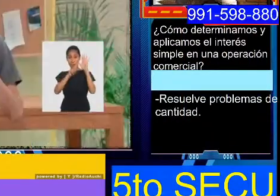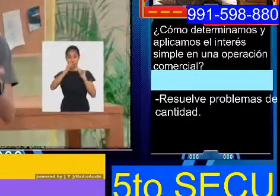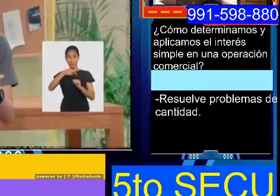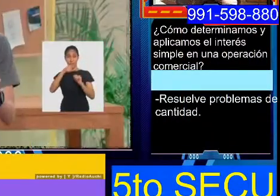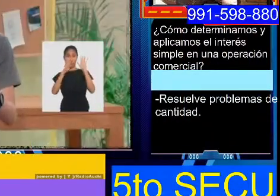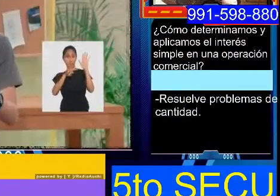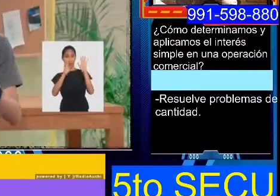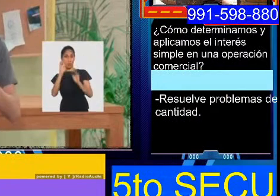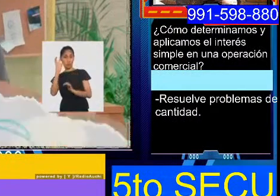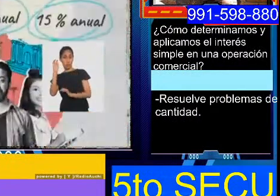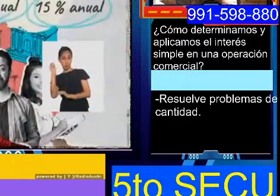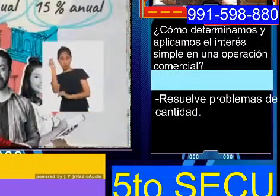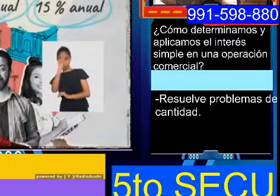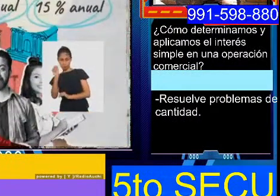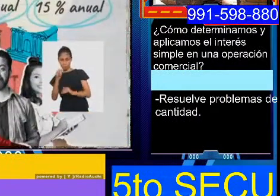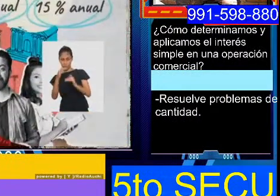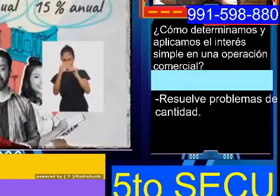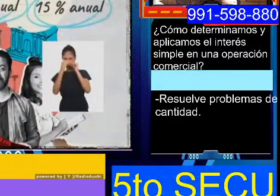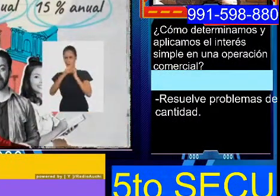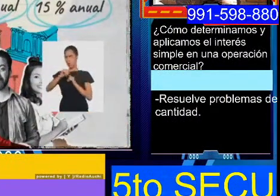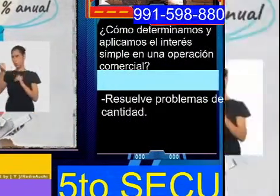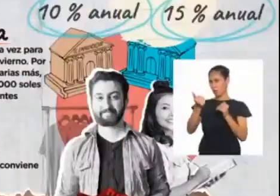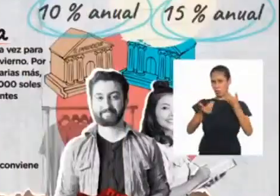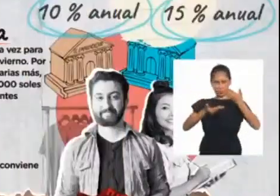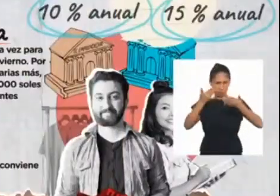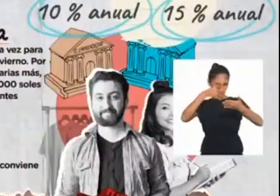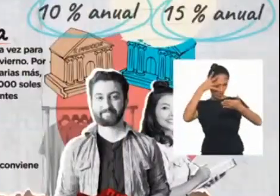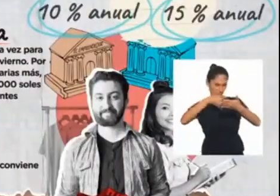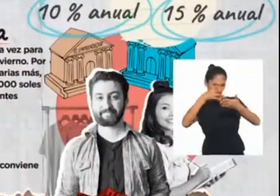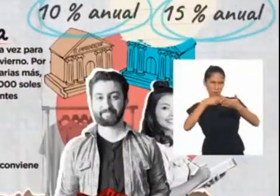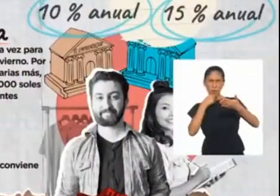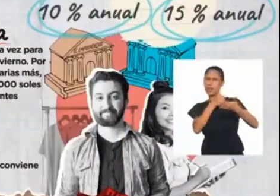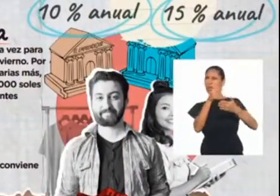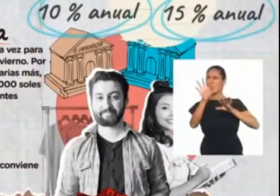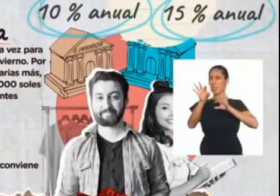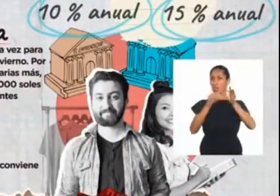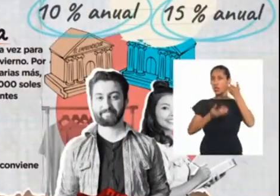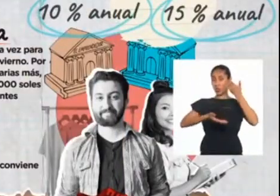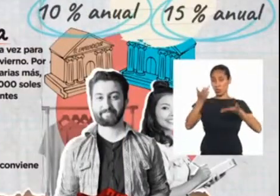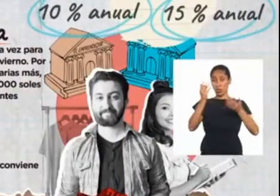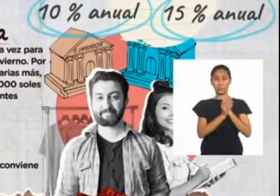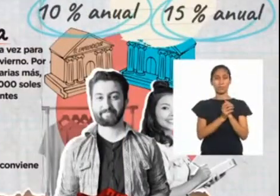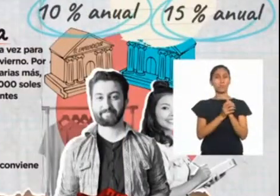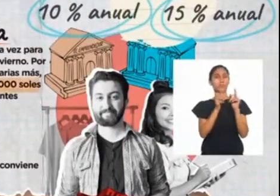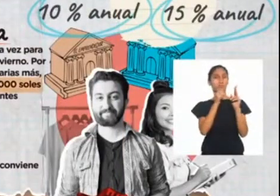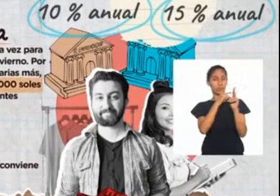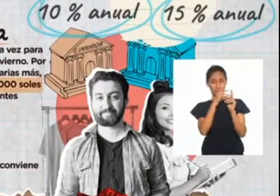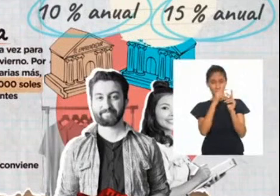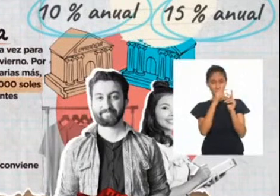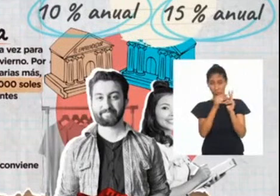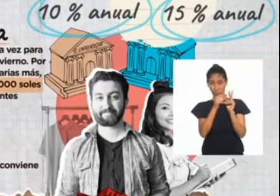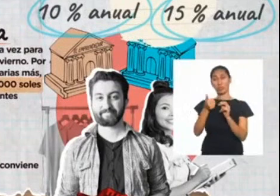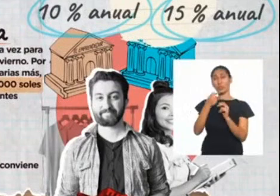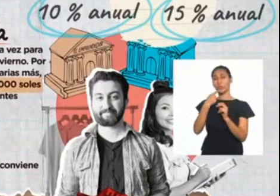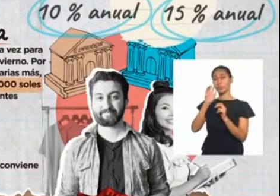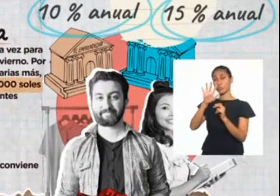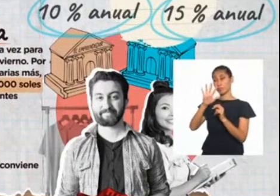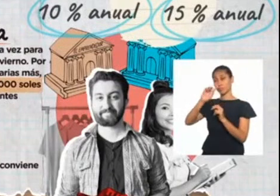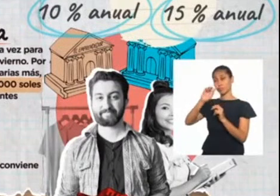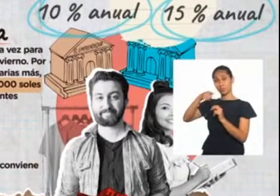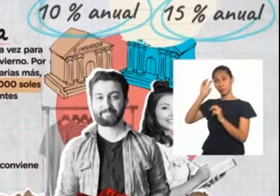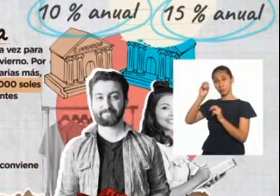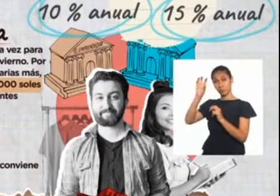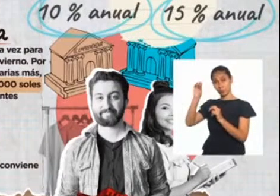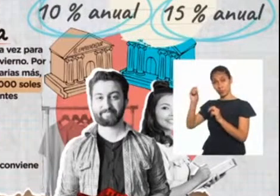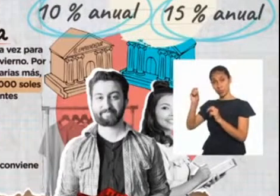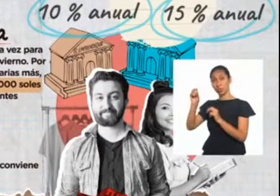Y ahora, revisaremos las otras alternativas que tienen para ayudarlos a elegir. pedir 5.000 soles por un periodo de